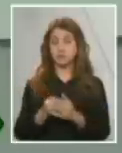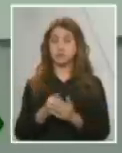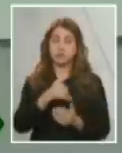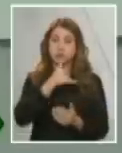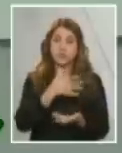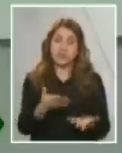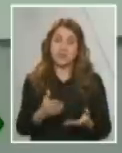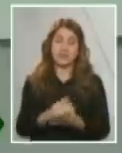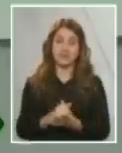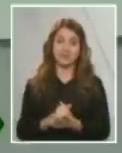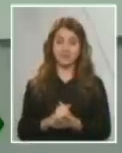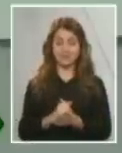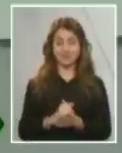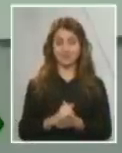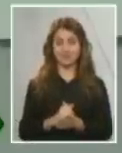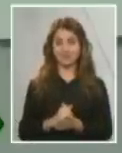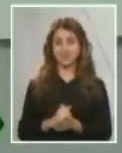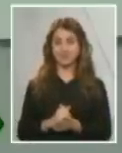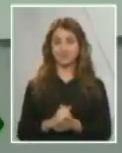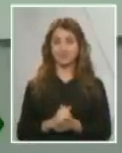no sé,